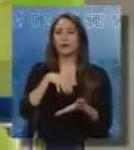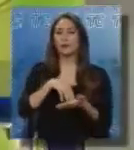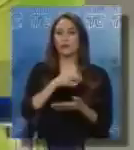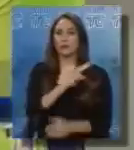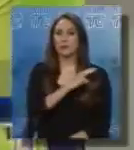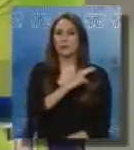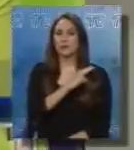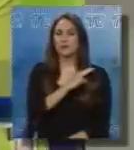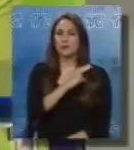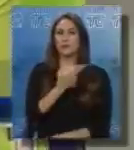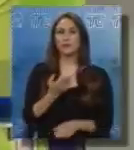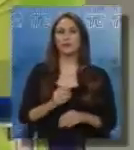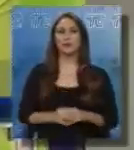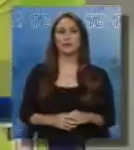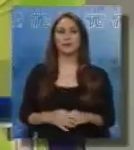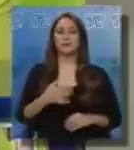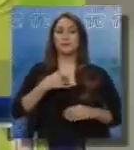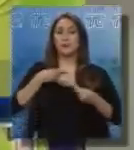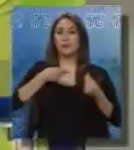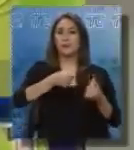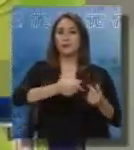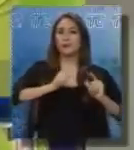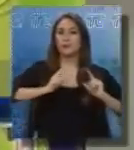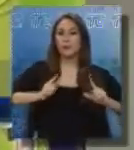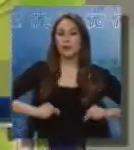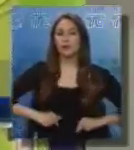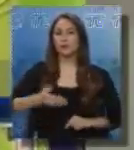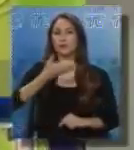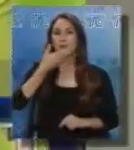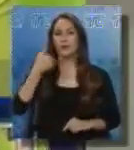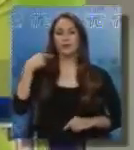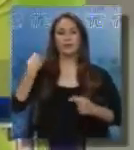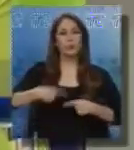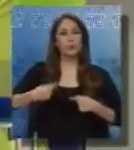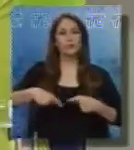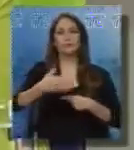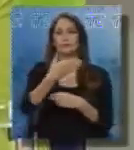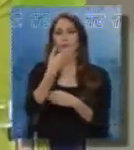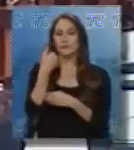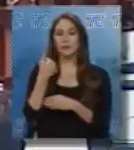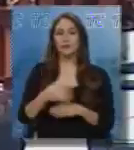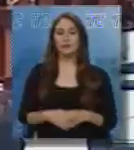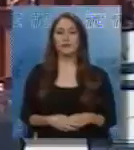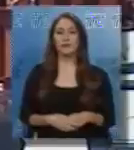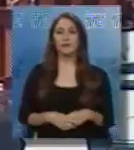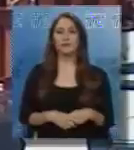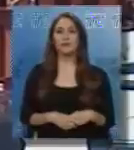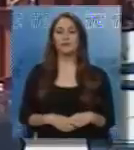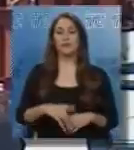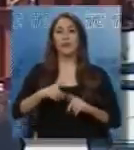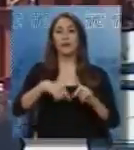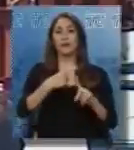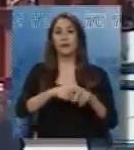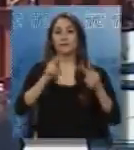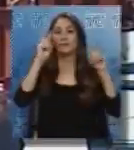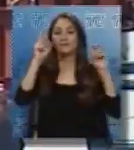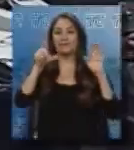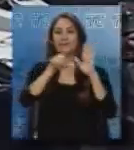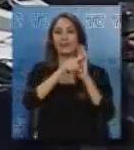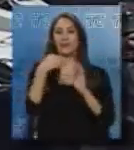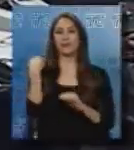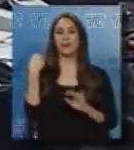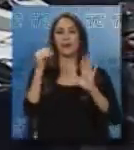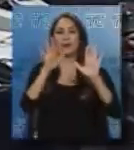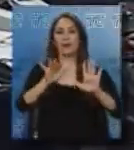superior, la inversión en la salud pública que mejora día a día, no se han parado. Ya en temas legislativos destacó la aprobación de